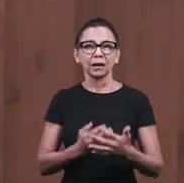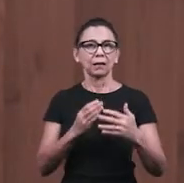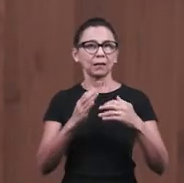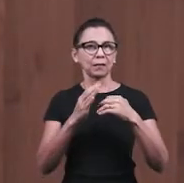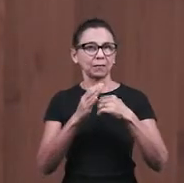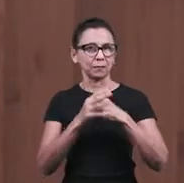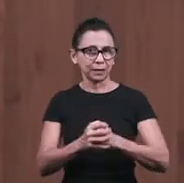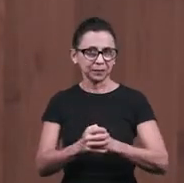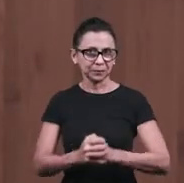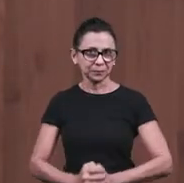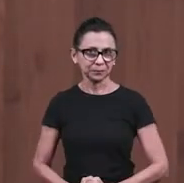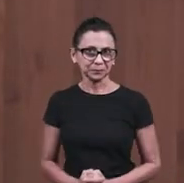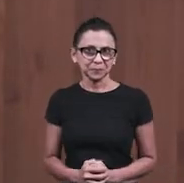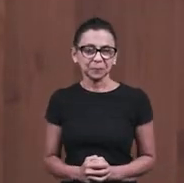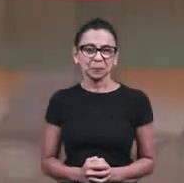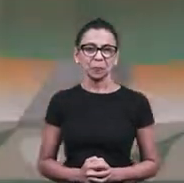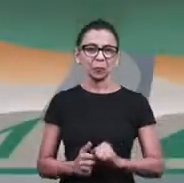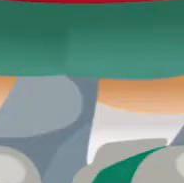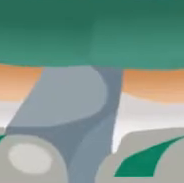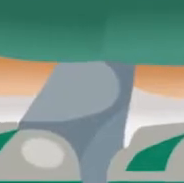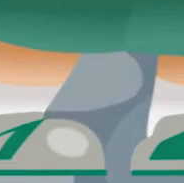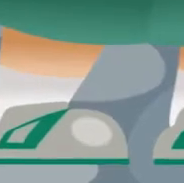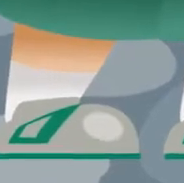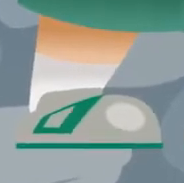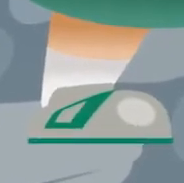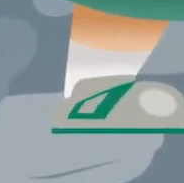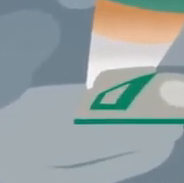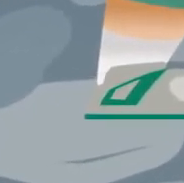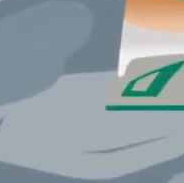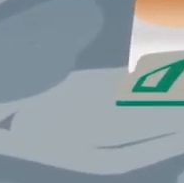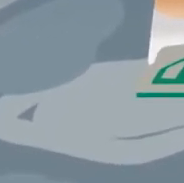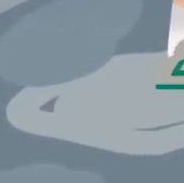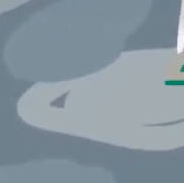Or, Quiero Ser Fiel.